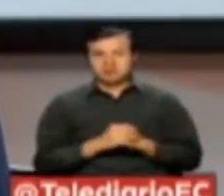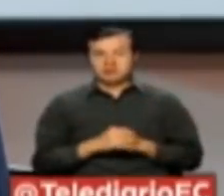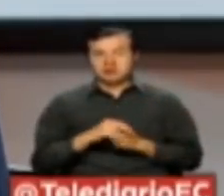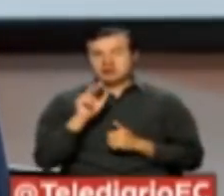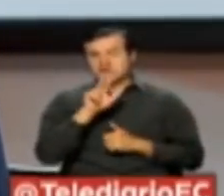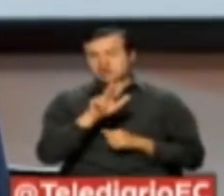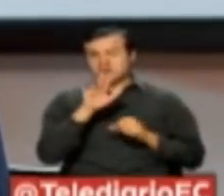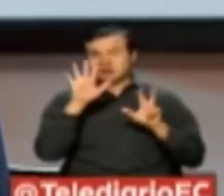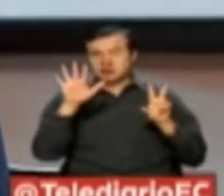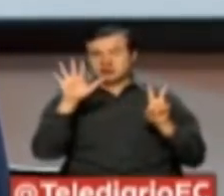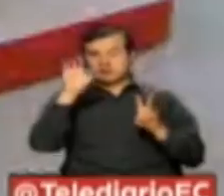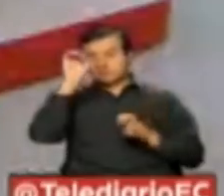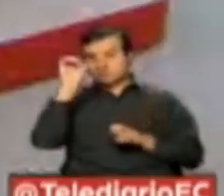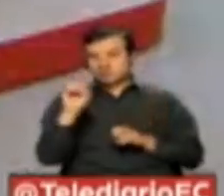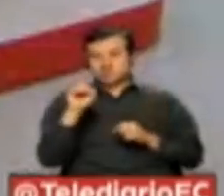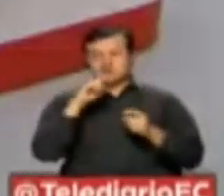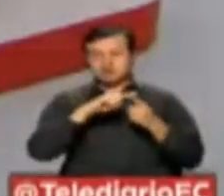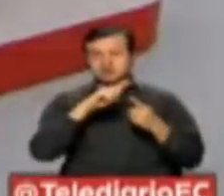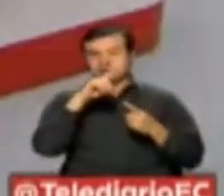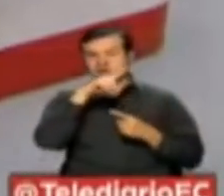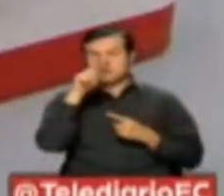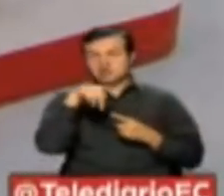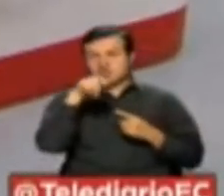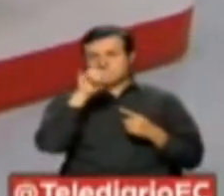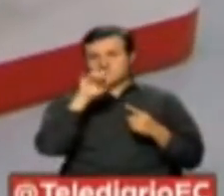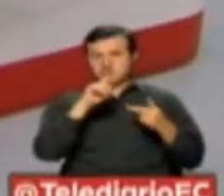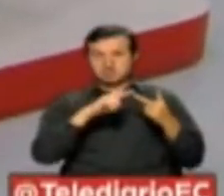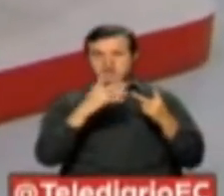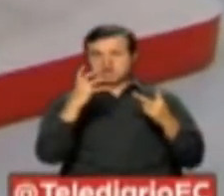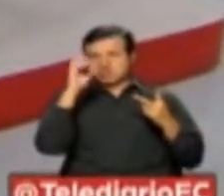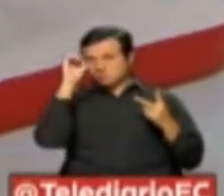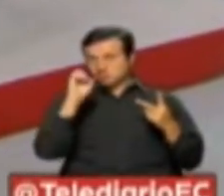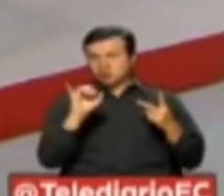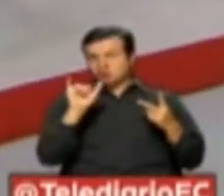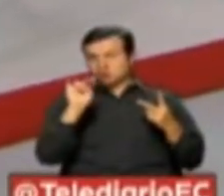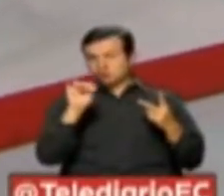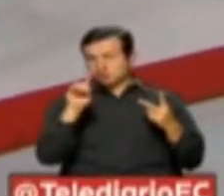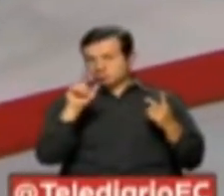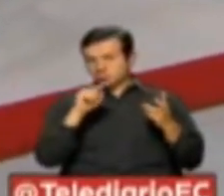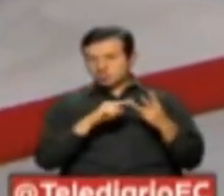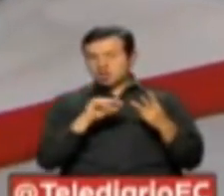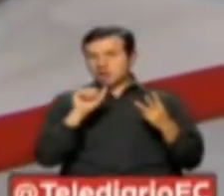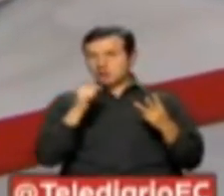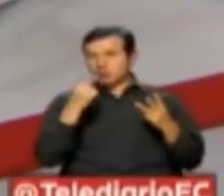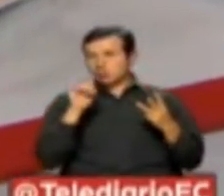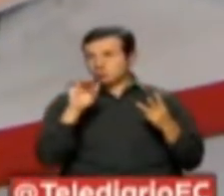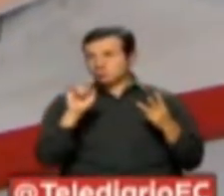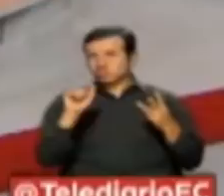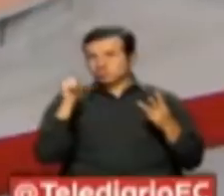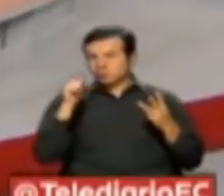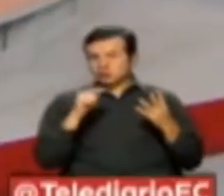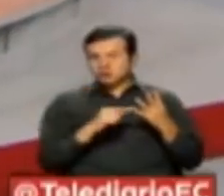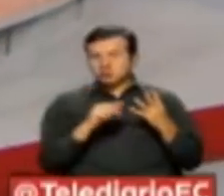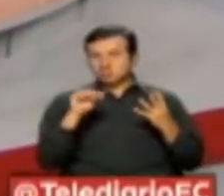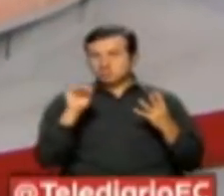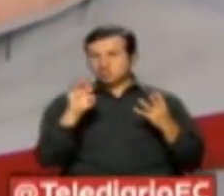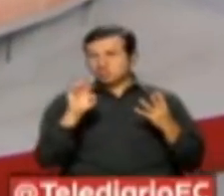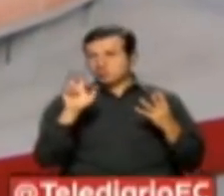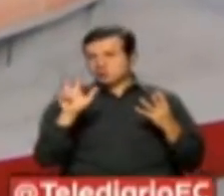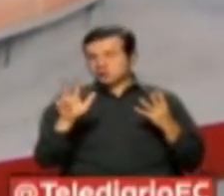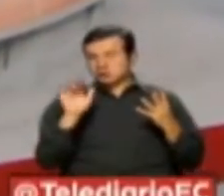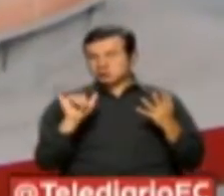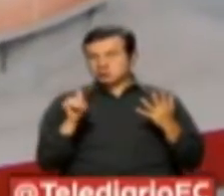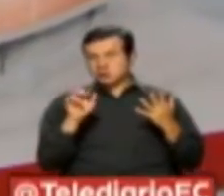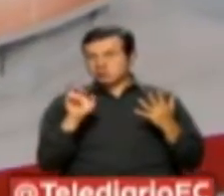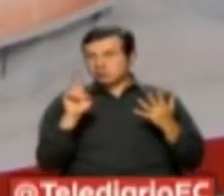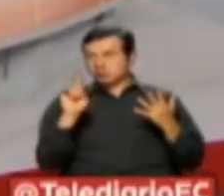37 % tiene juan zapata 15% jorge yunta augusto barrera 10 césar montúfar 3 javier